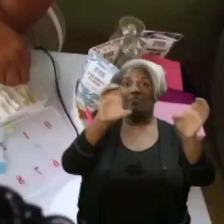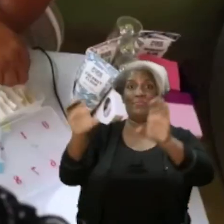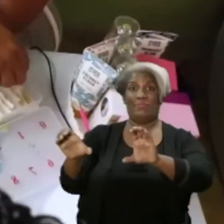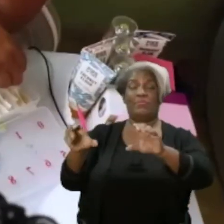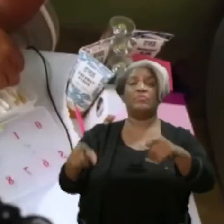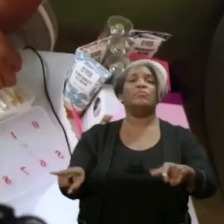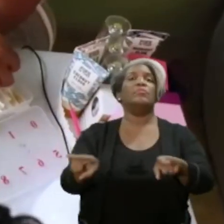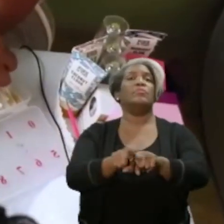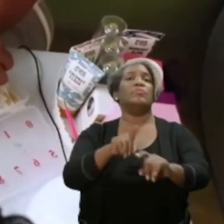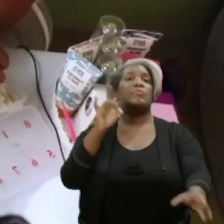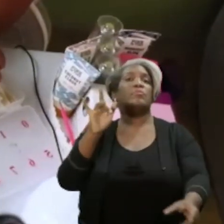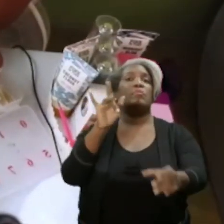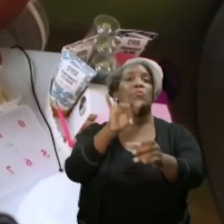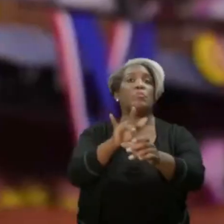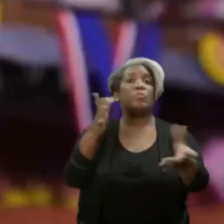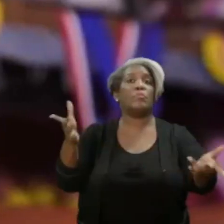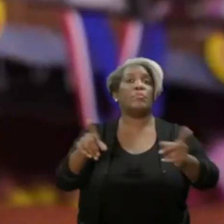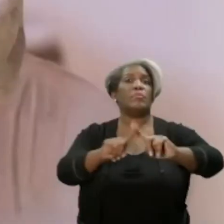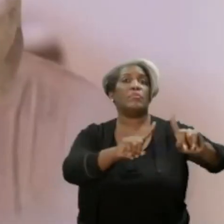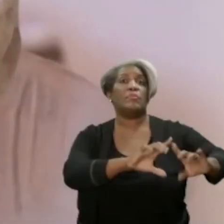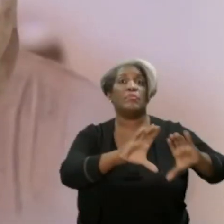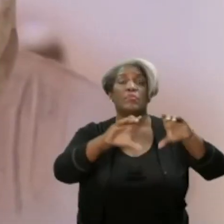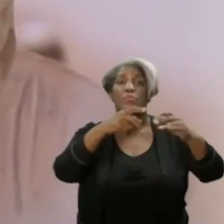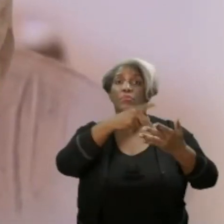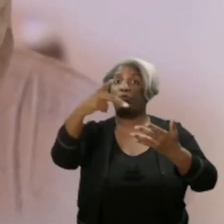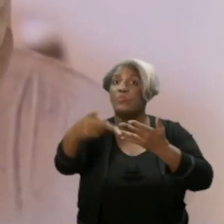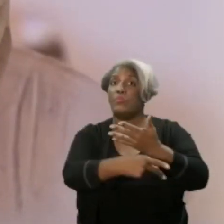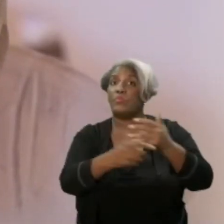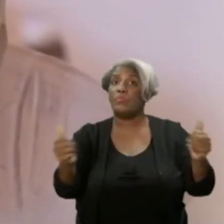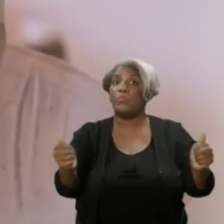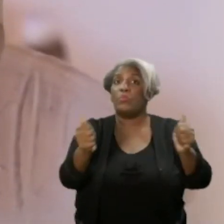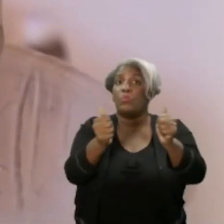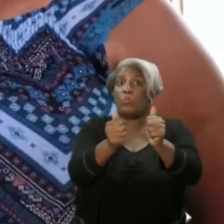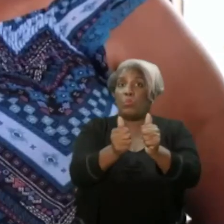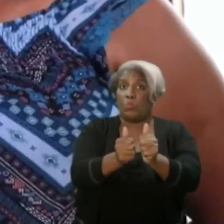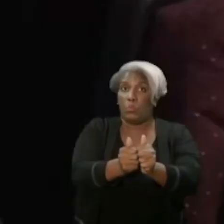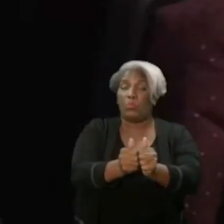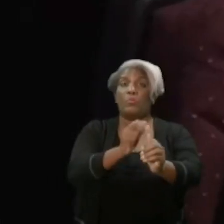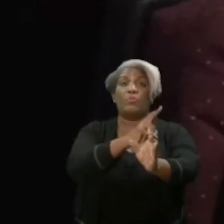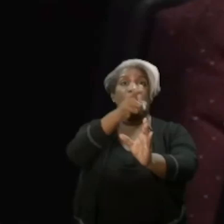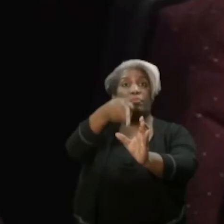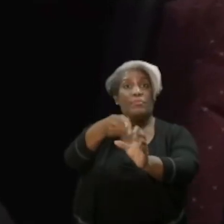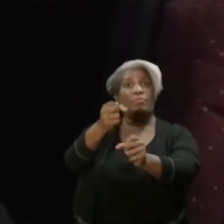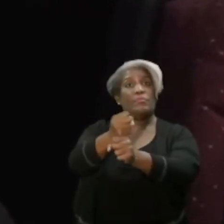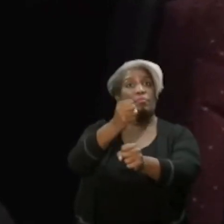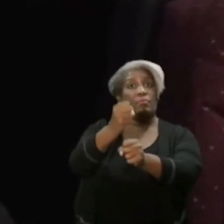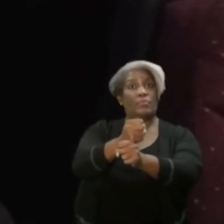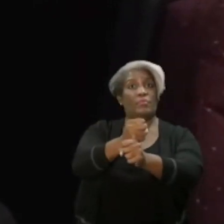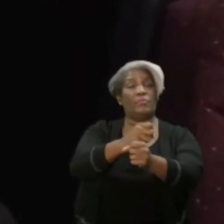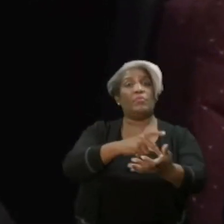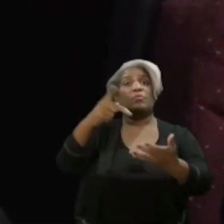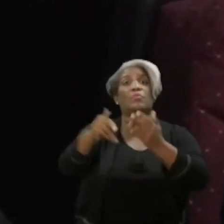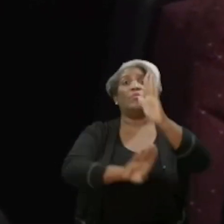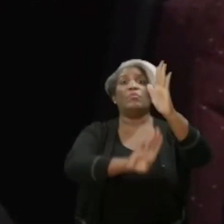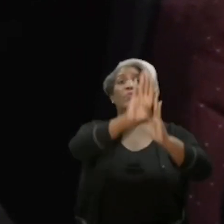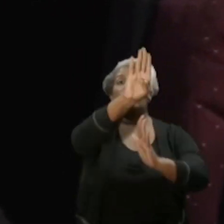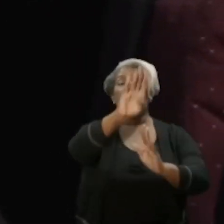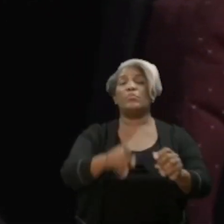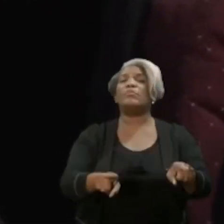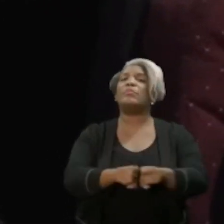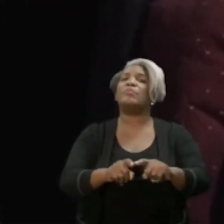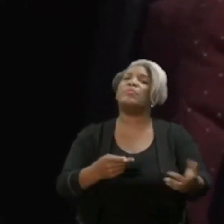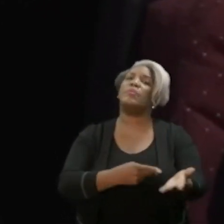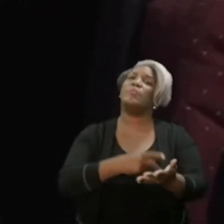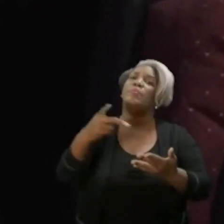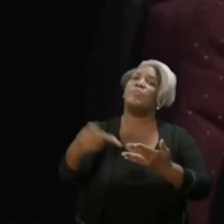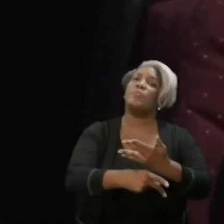participación en capacitaciones y programas de acompañamiento para la inserción laboral del programa Supérate o el empoderamiento